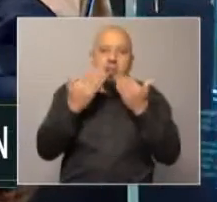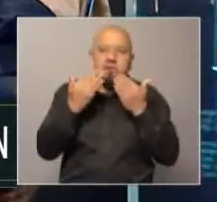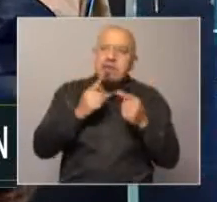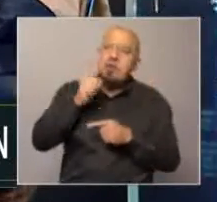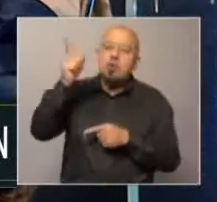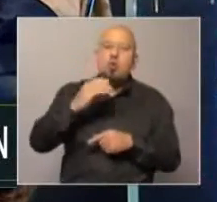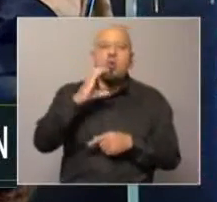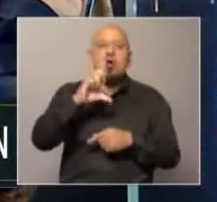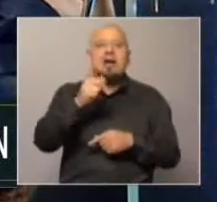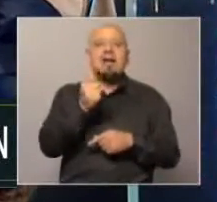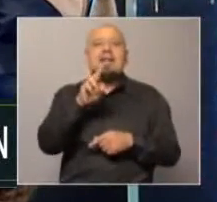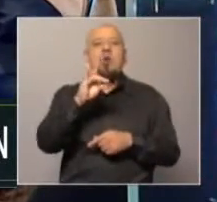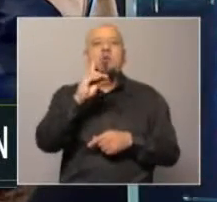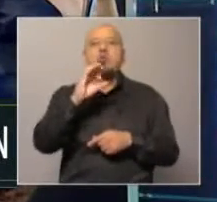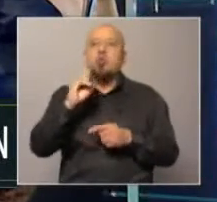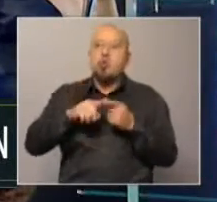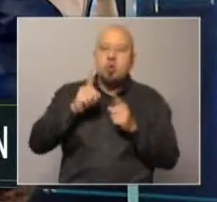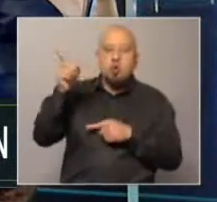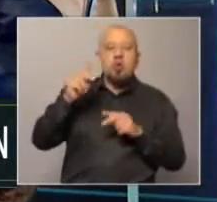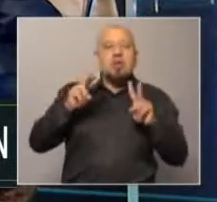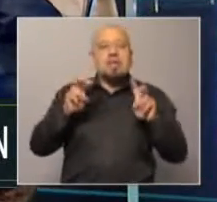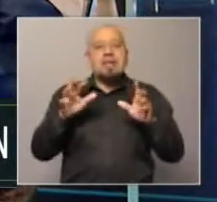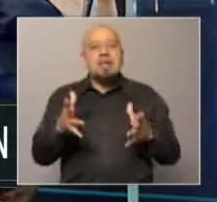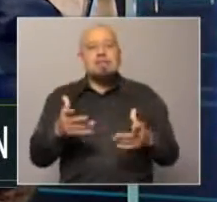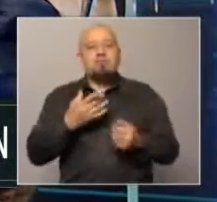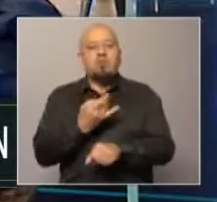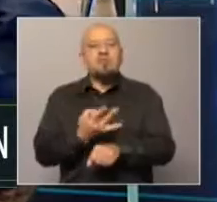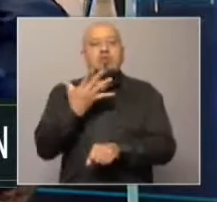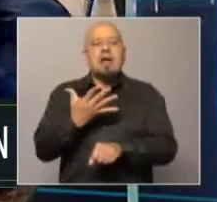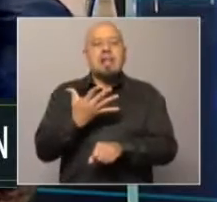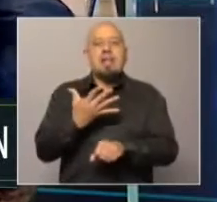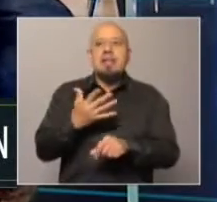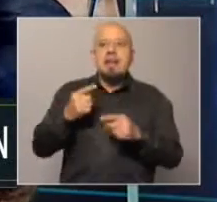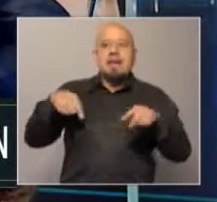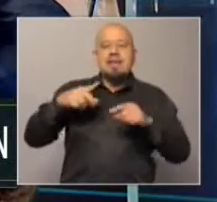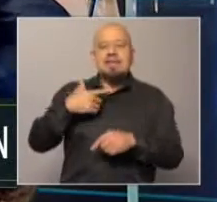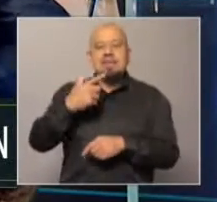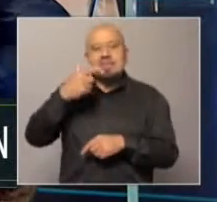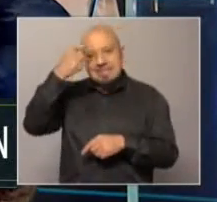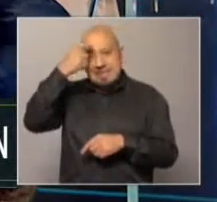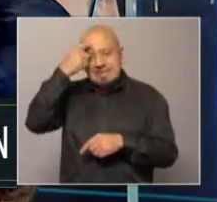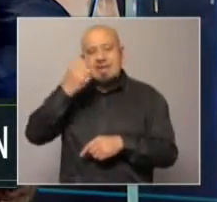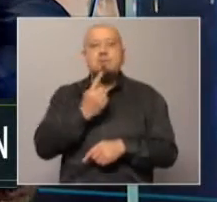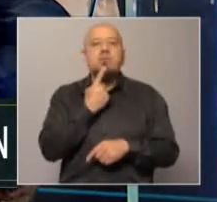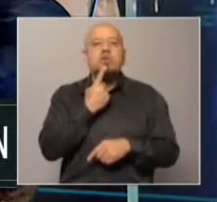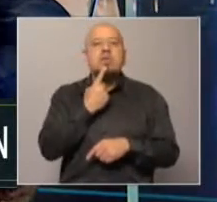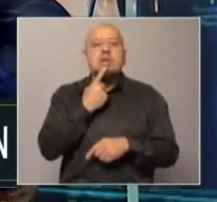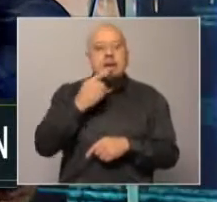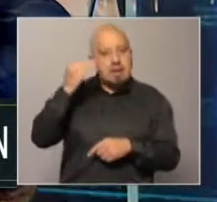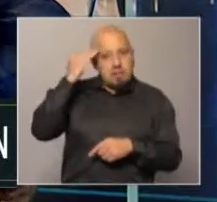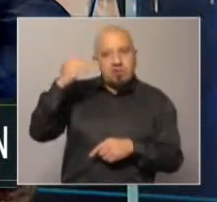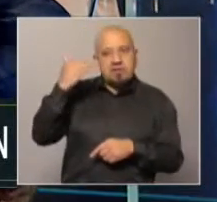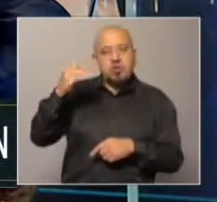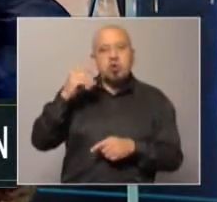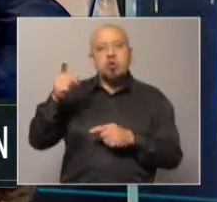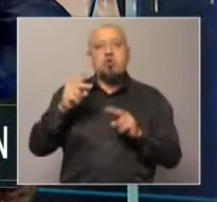Fuentes, a quien estamos recibiendo, doctor en ciencia política de la Universidad de Carolina del Norte, Chapel Hill, y profesor titular en la